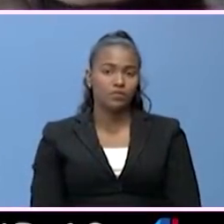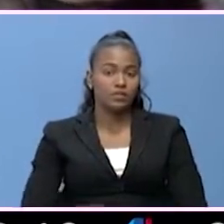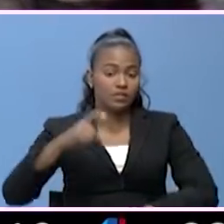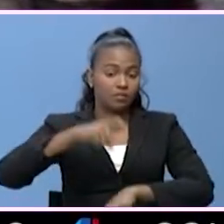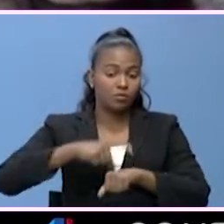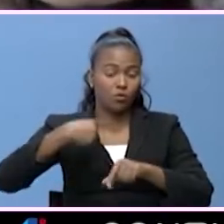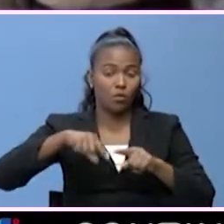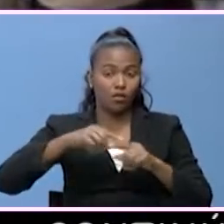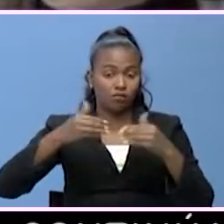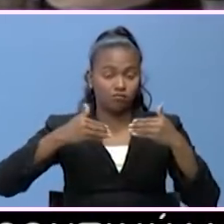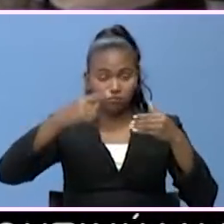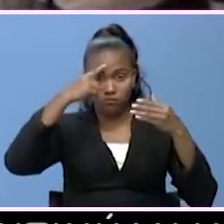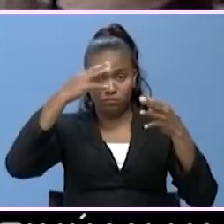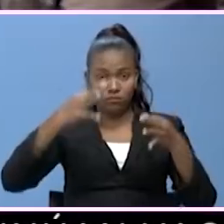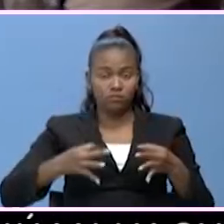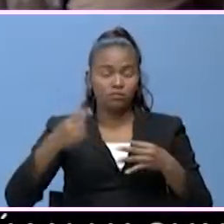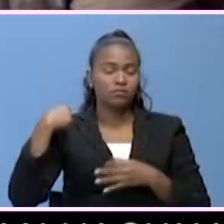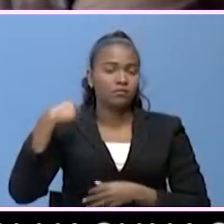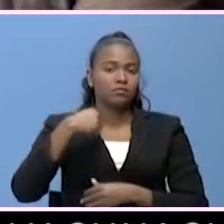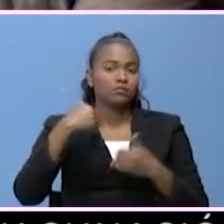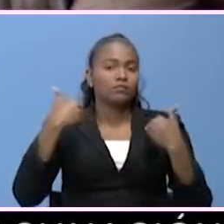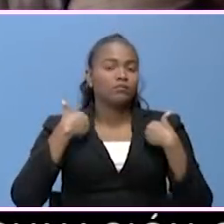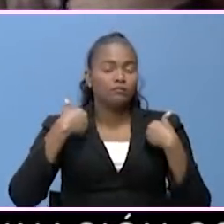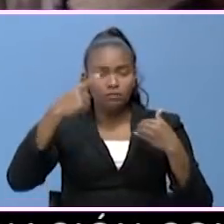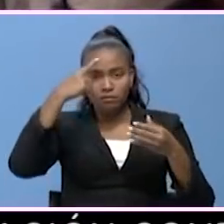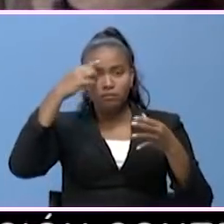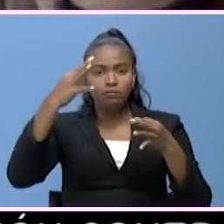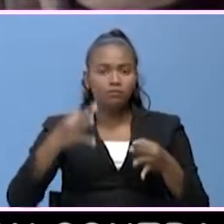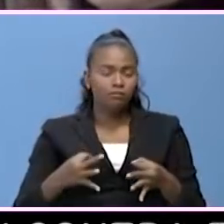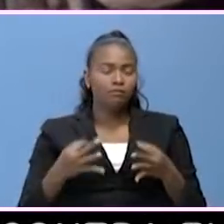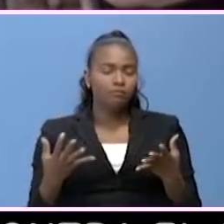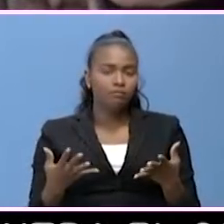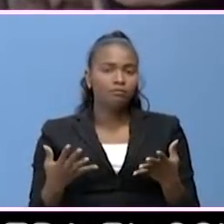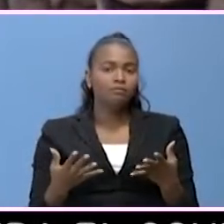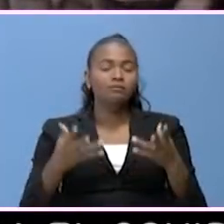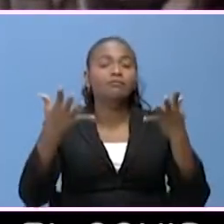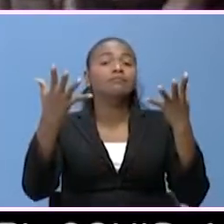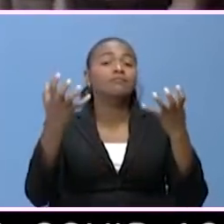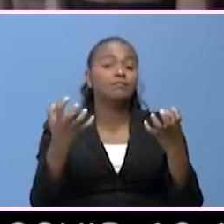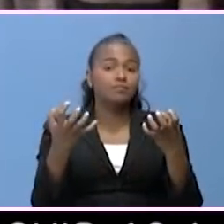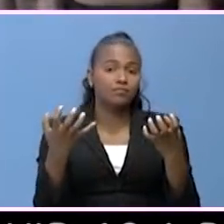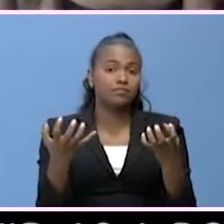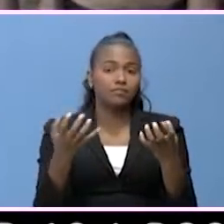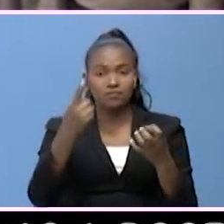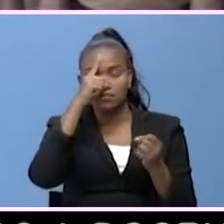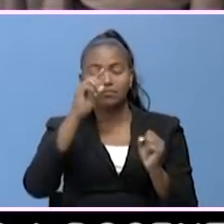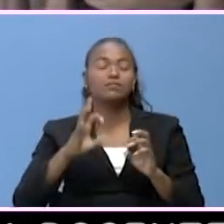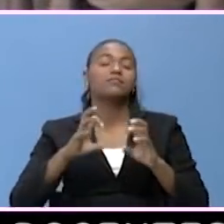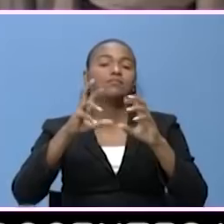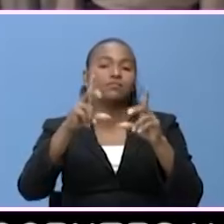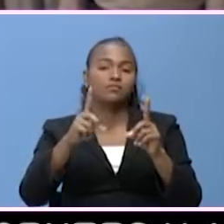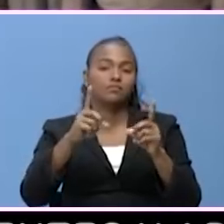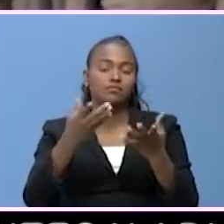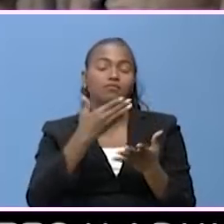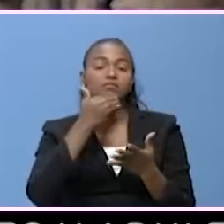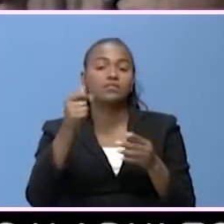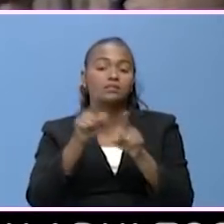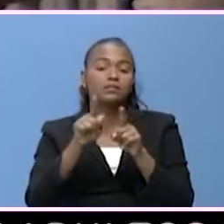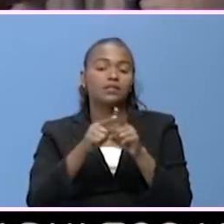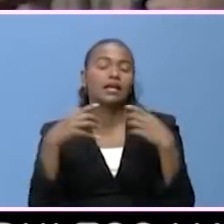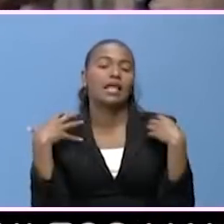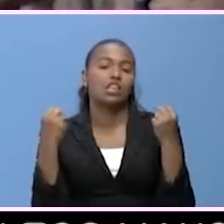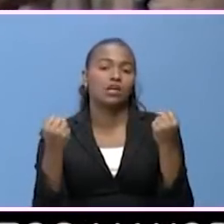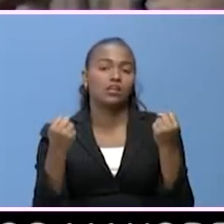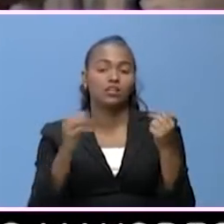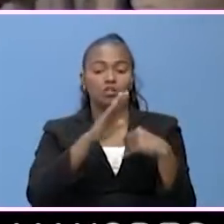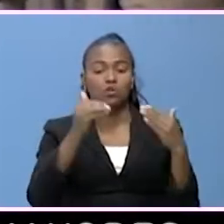tomar decisiones, tomamos decisiones en procura de la educación y de la salud de